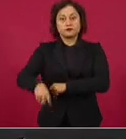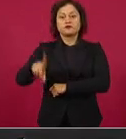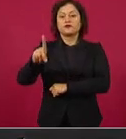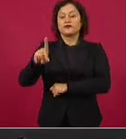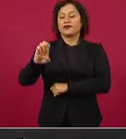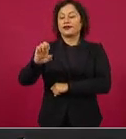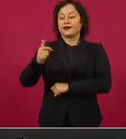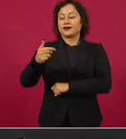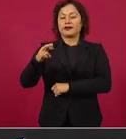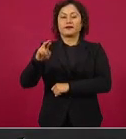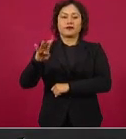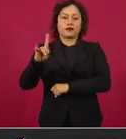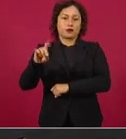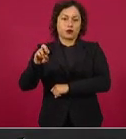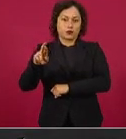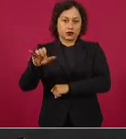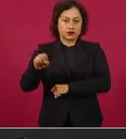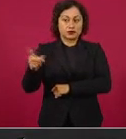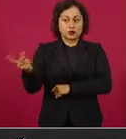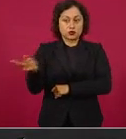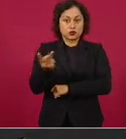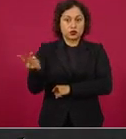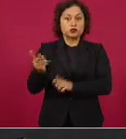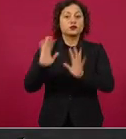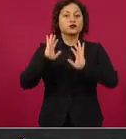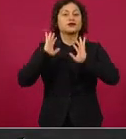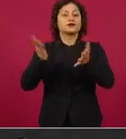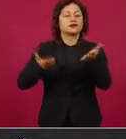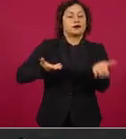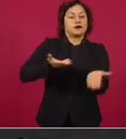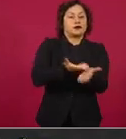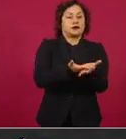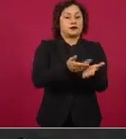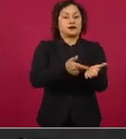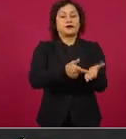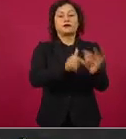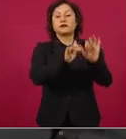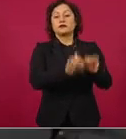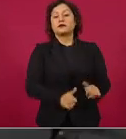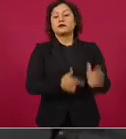de cribadoras, que solicitaron ya